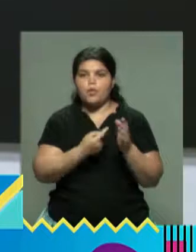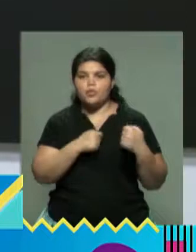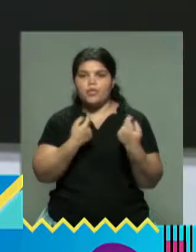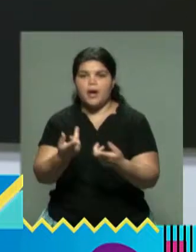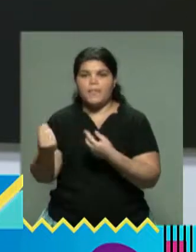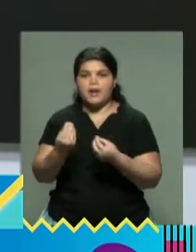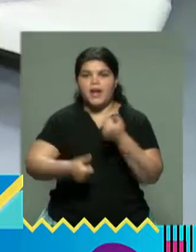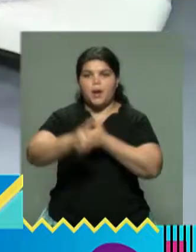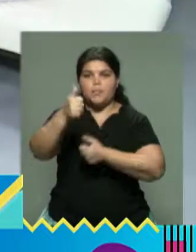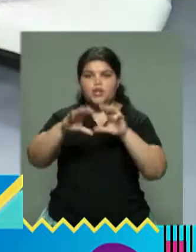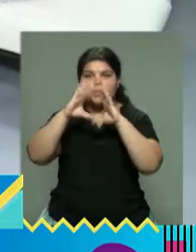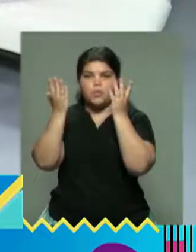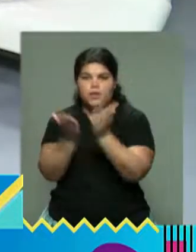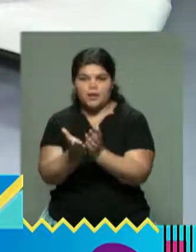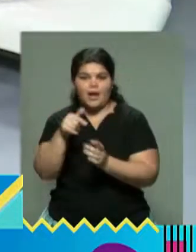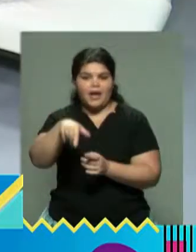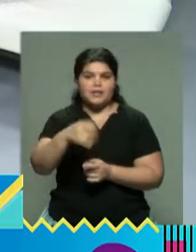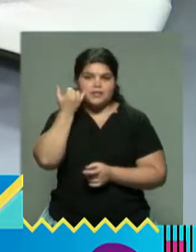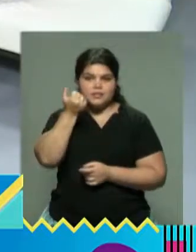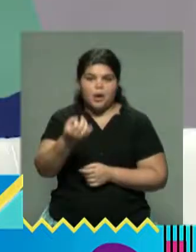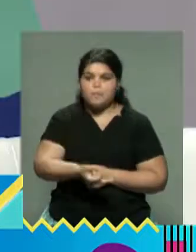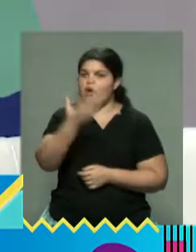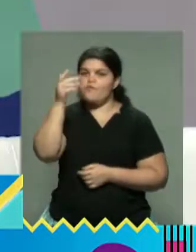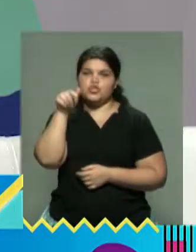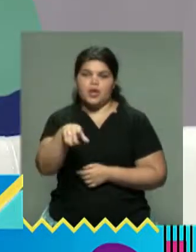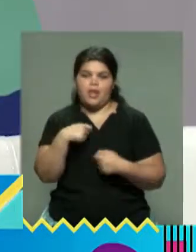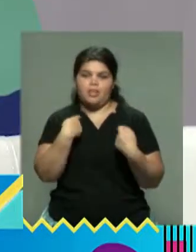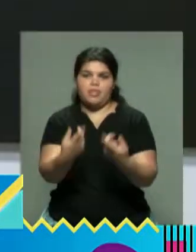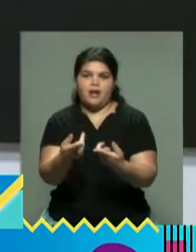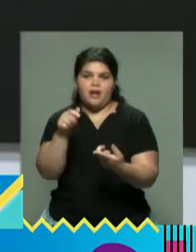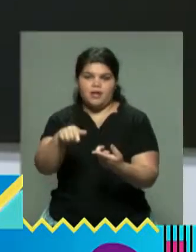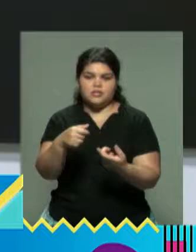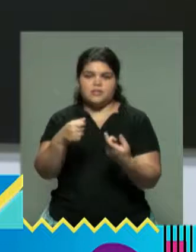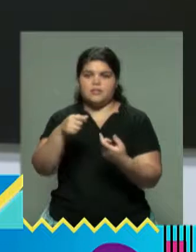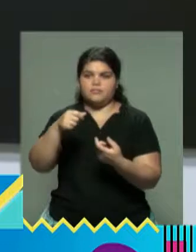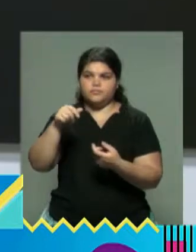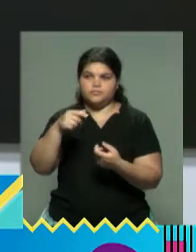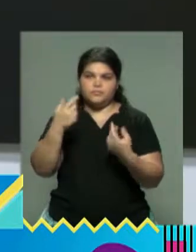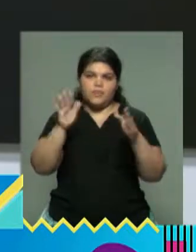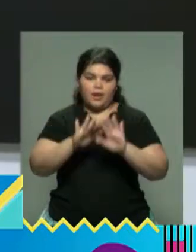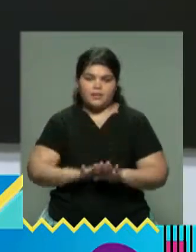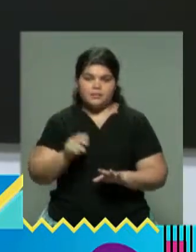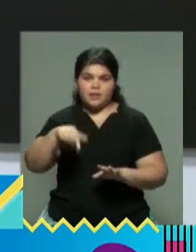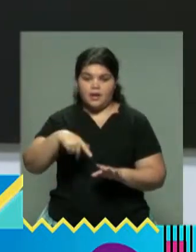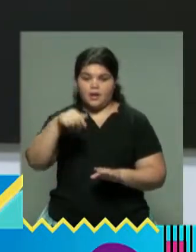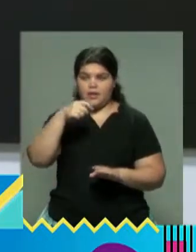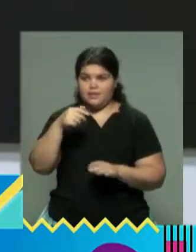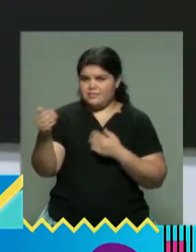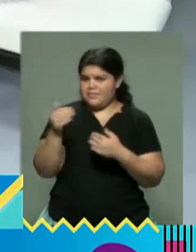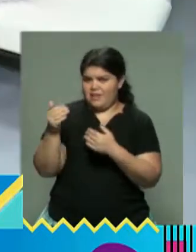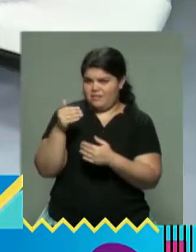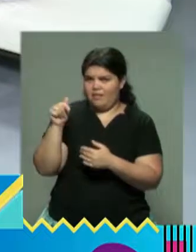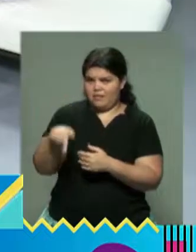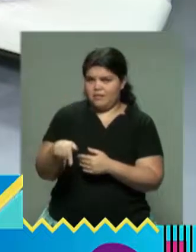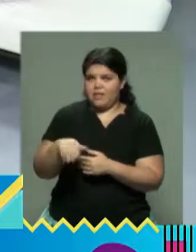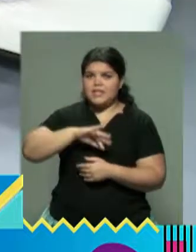campeonato mundial. O sea, ya le da una cuestión más profesional a esta actividad, desarrollándose aquí cerquita,